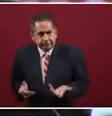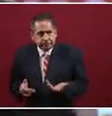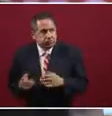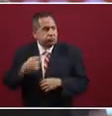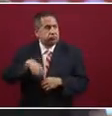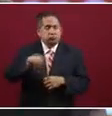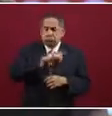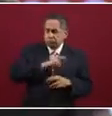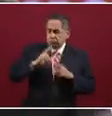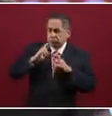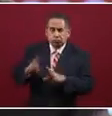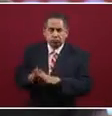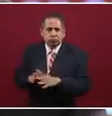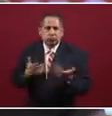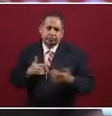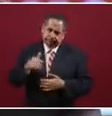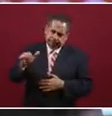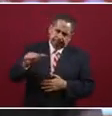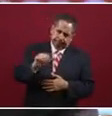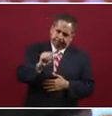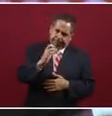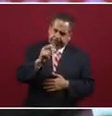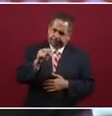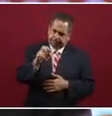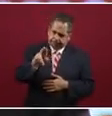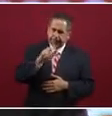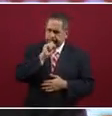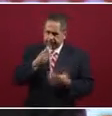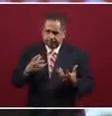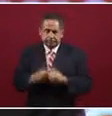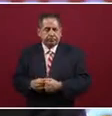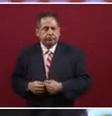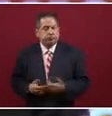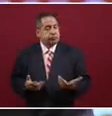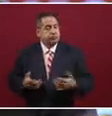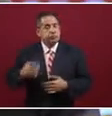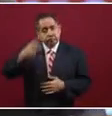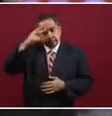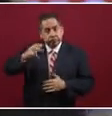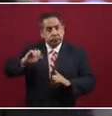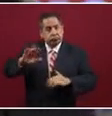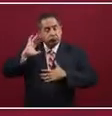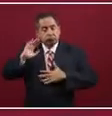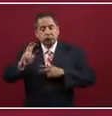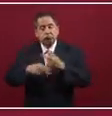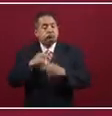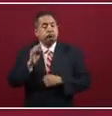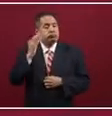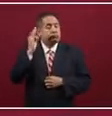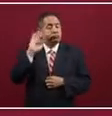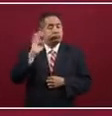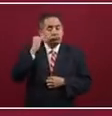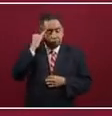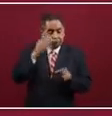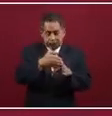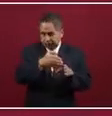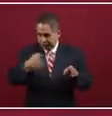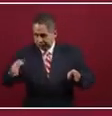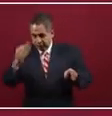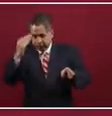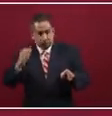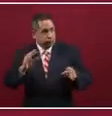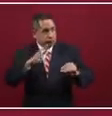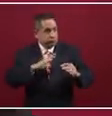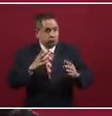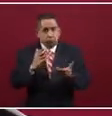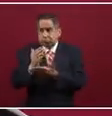razonable? Entonces, ¿qué es lo que nos comprometimos? A que si no tienen éxito las medidas que estamos